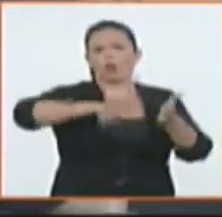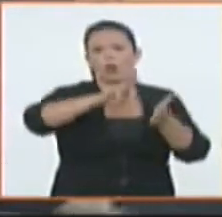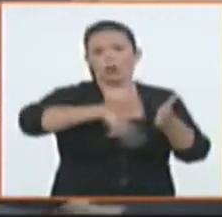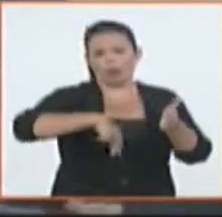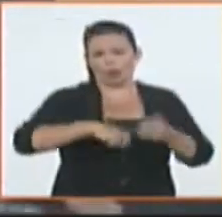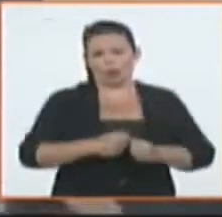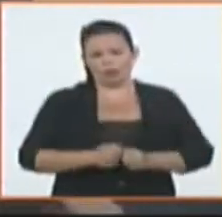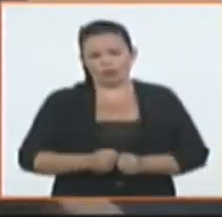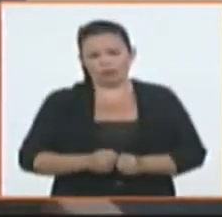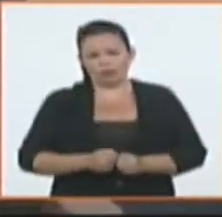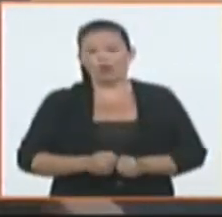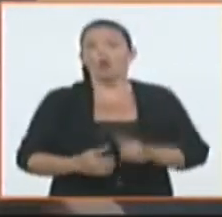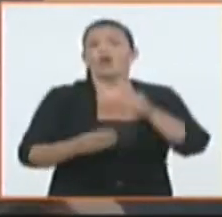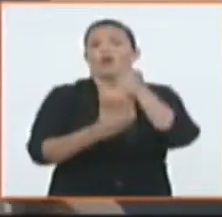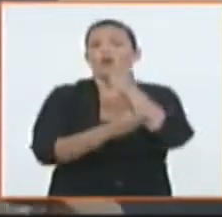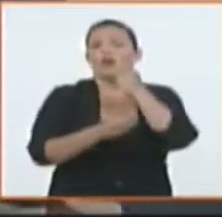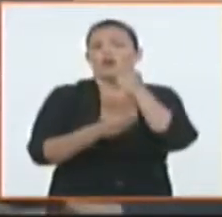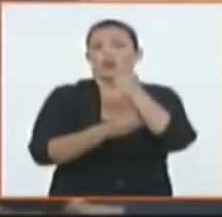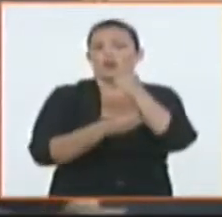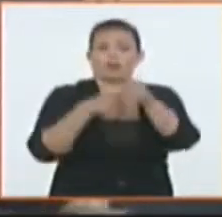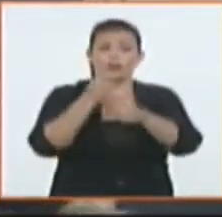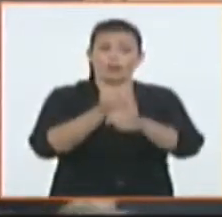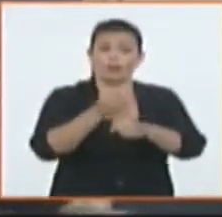cosas que hemos explicado, el papel de las instituciones.